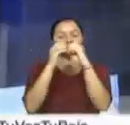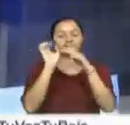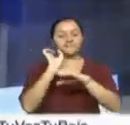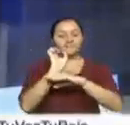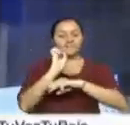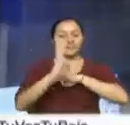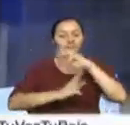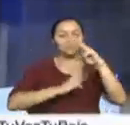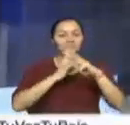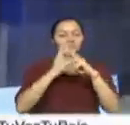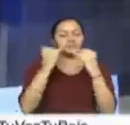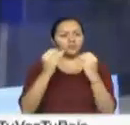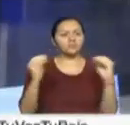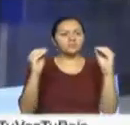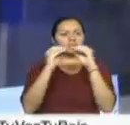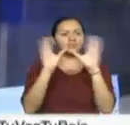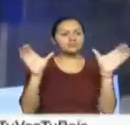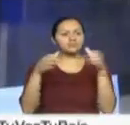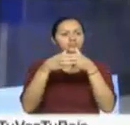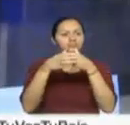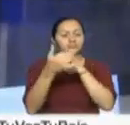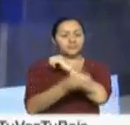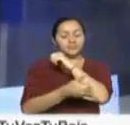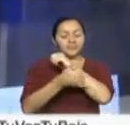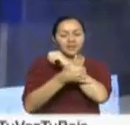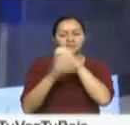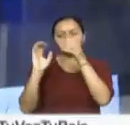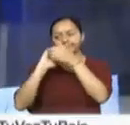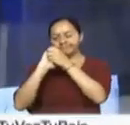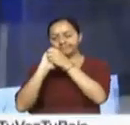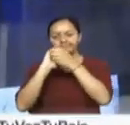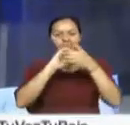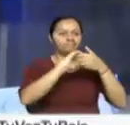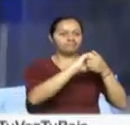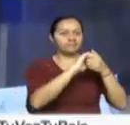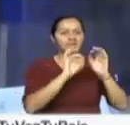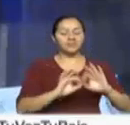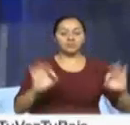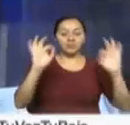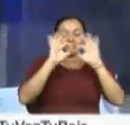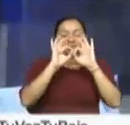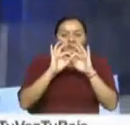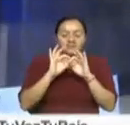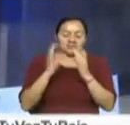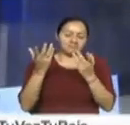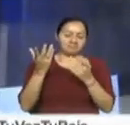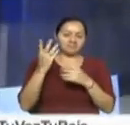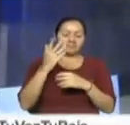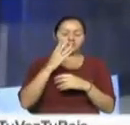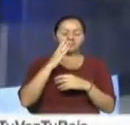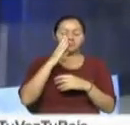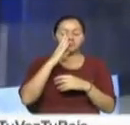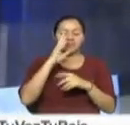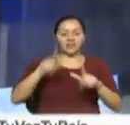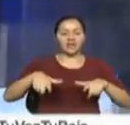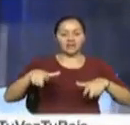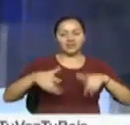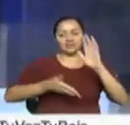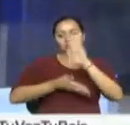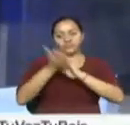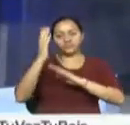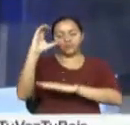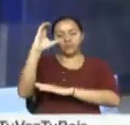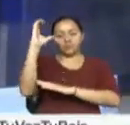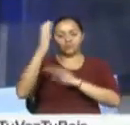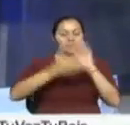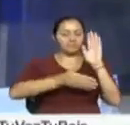mundo. Afianzar las relaciones con los países vecinos es el objetivo de la primera gira internacional del presidente electo Lenín Moreno. Ayer